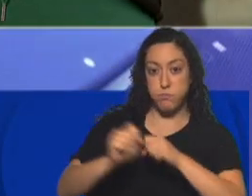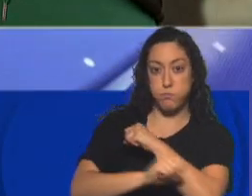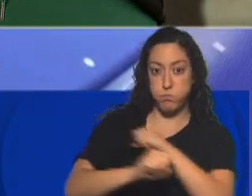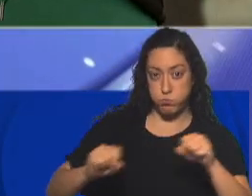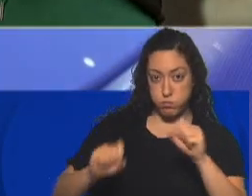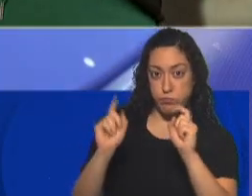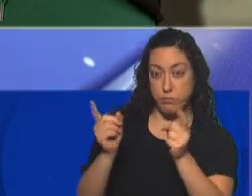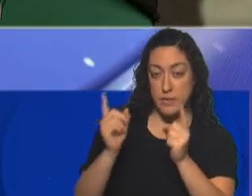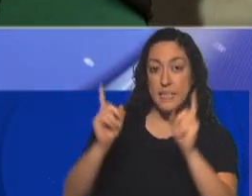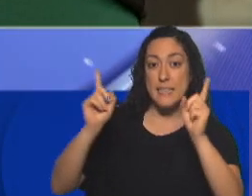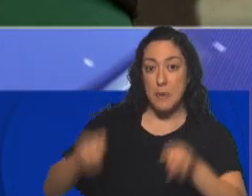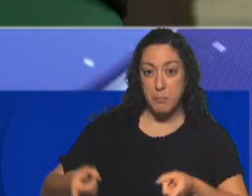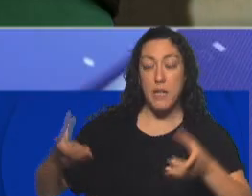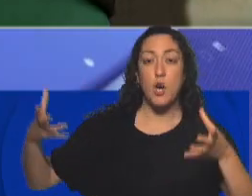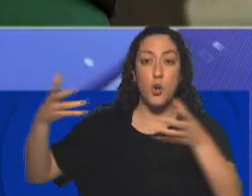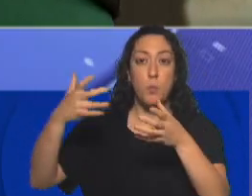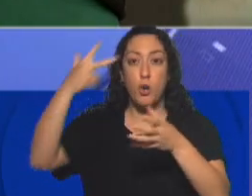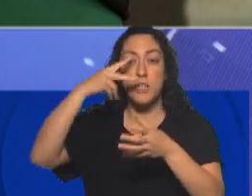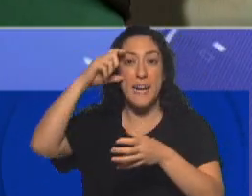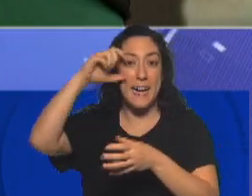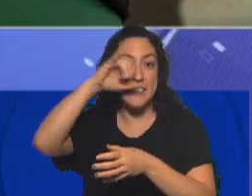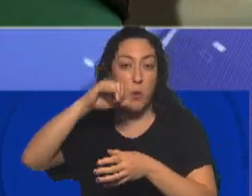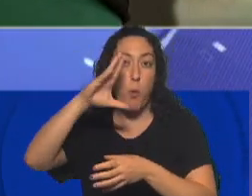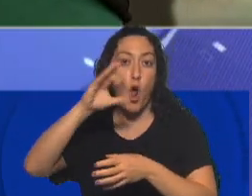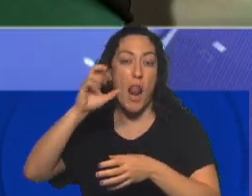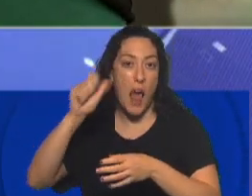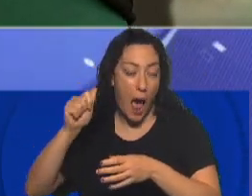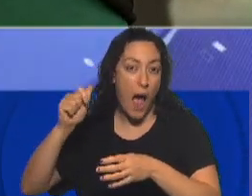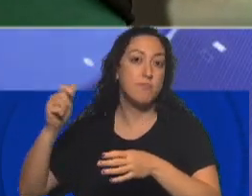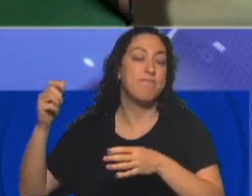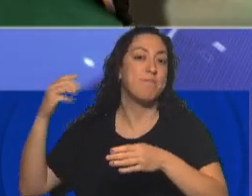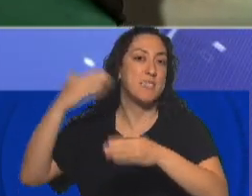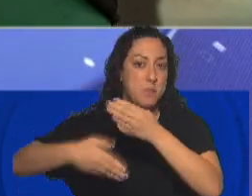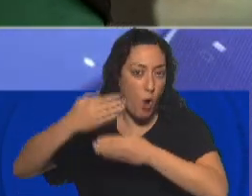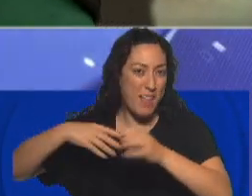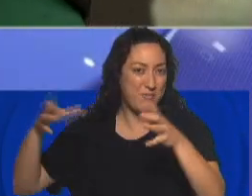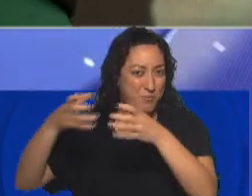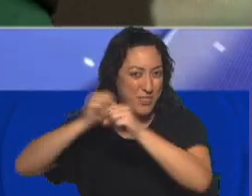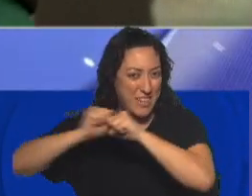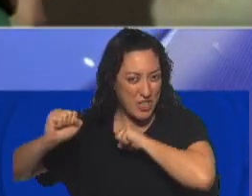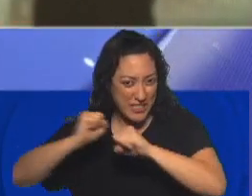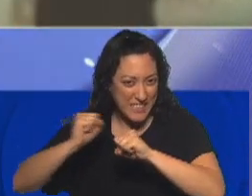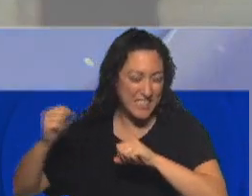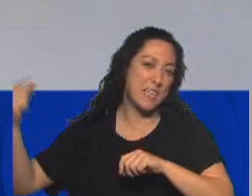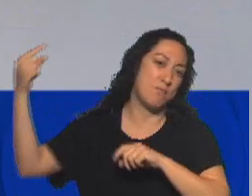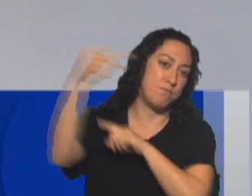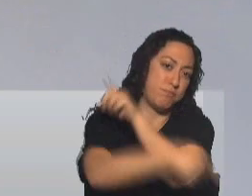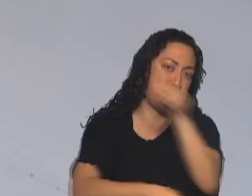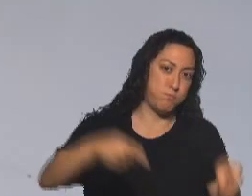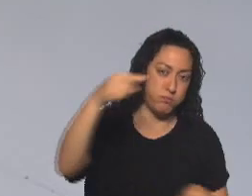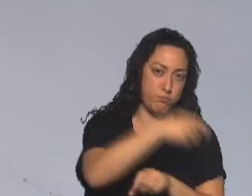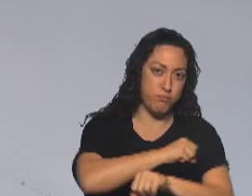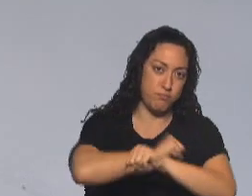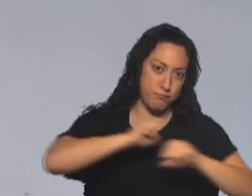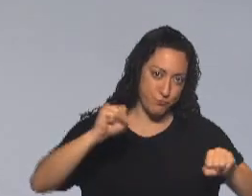desde el Hezbolá a territorio israelí. Si les parece, hacemos un repaso de lo que pasó en estos últimos días, que fueron